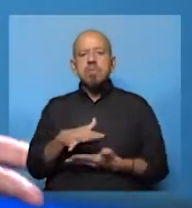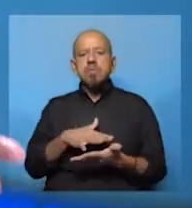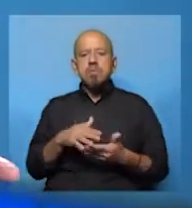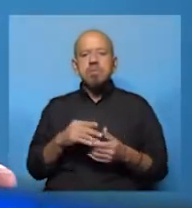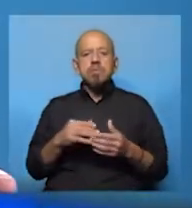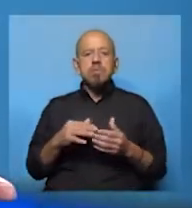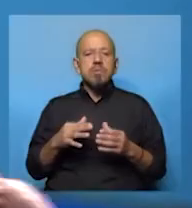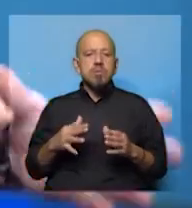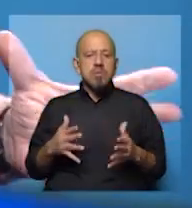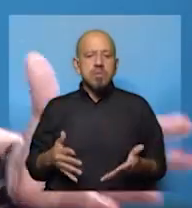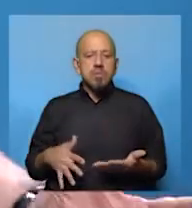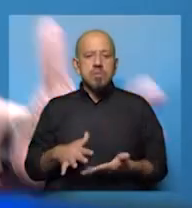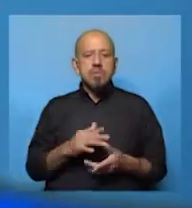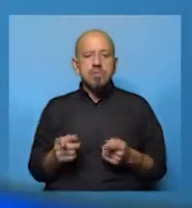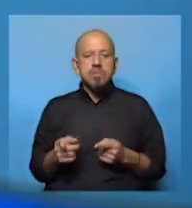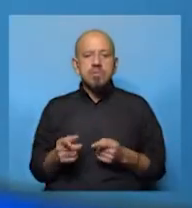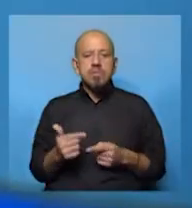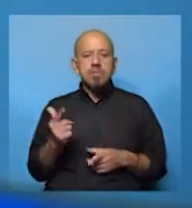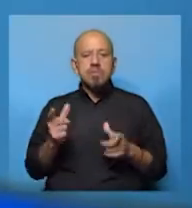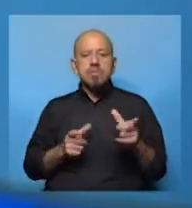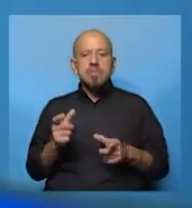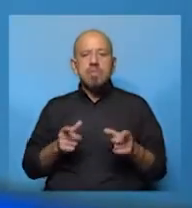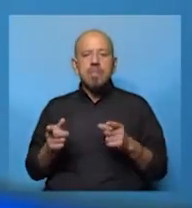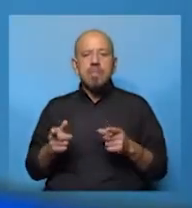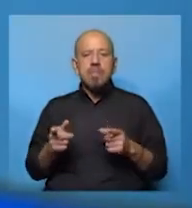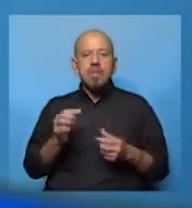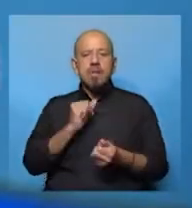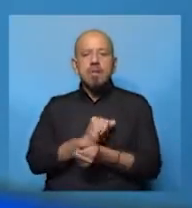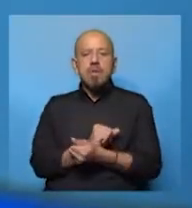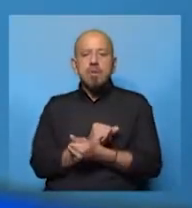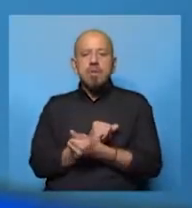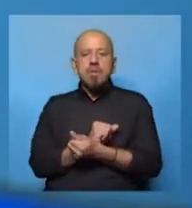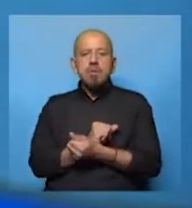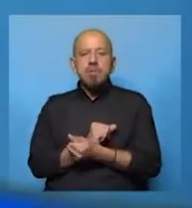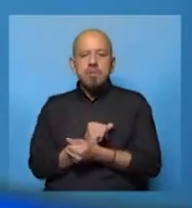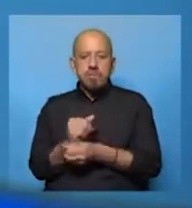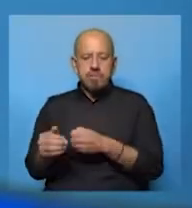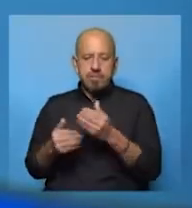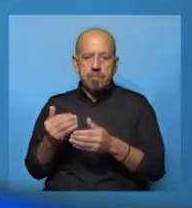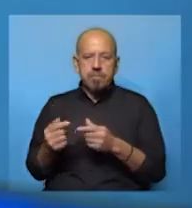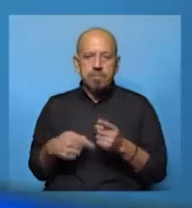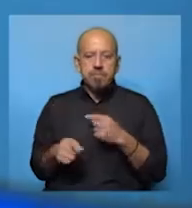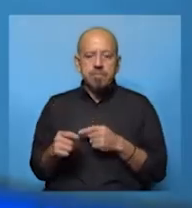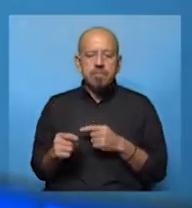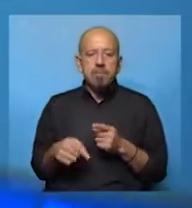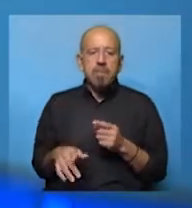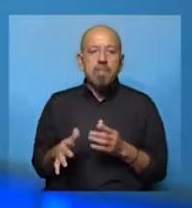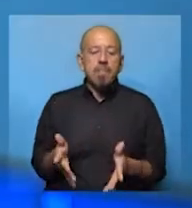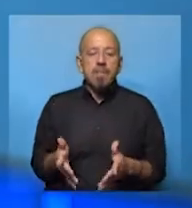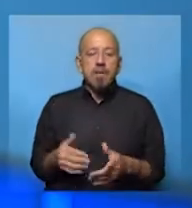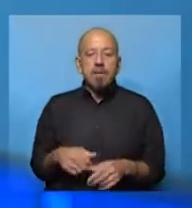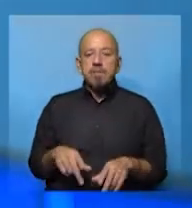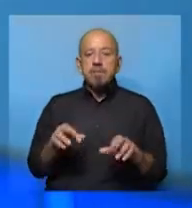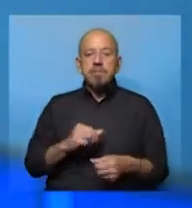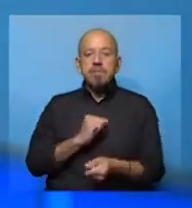situación estoy describiendo las personas cuando salen de la privación de libertad reproducen en la calle los mismos códigos que